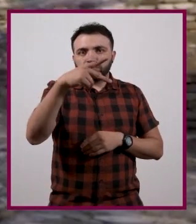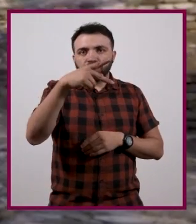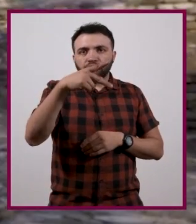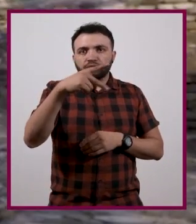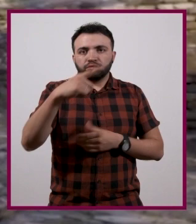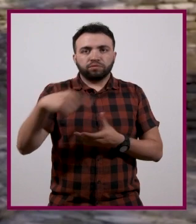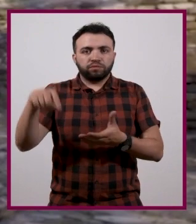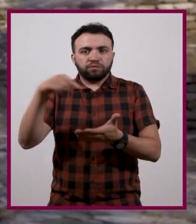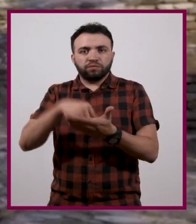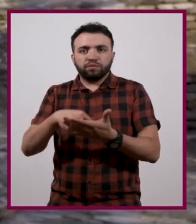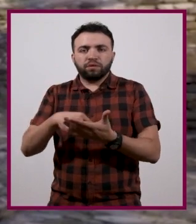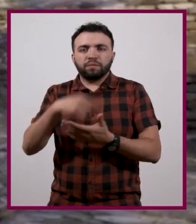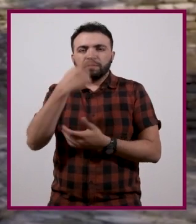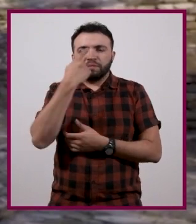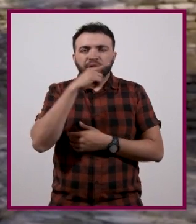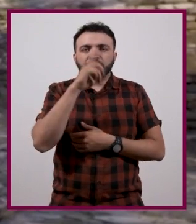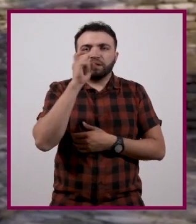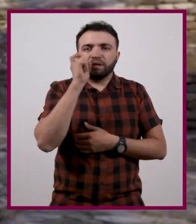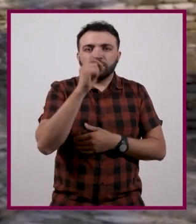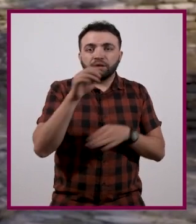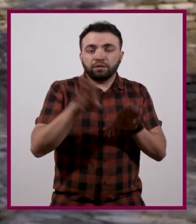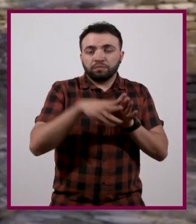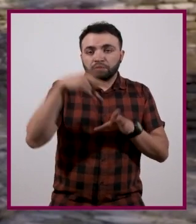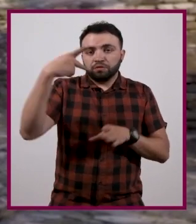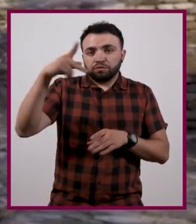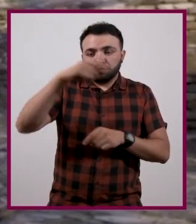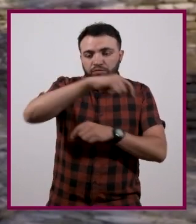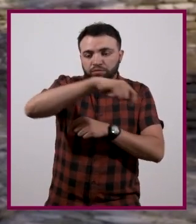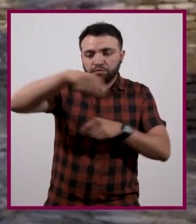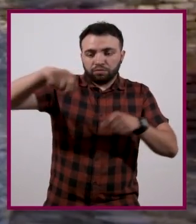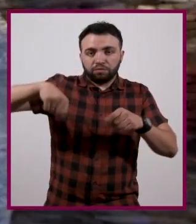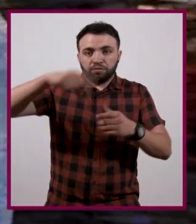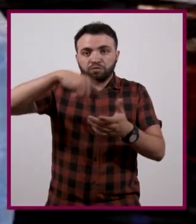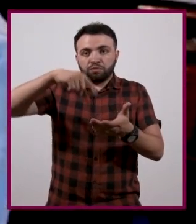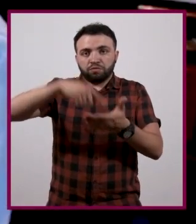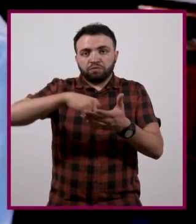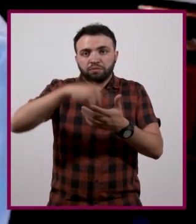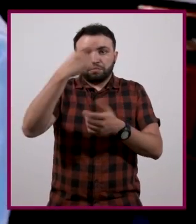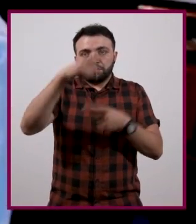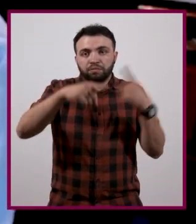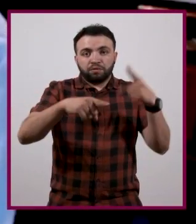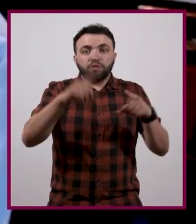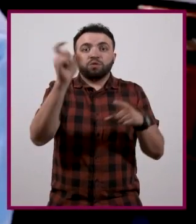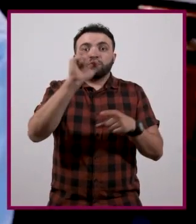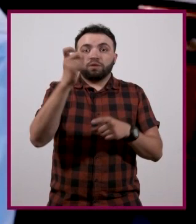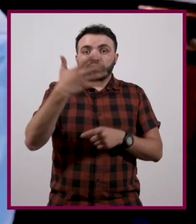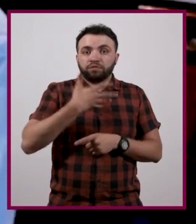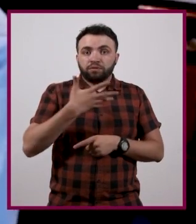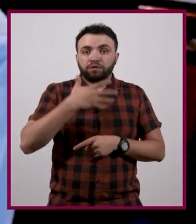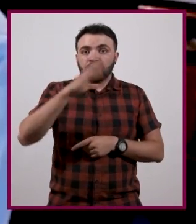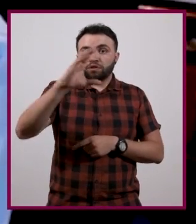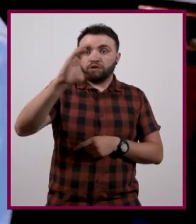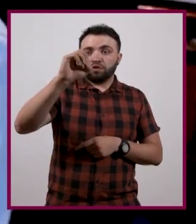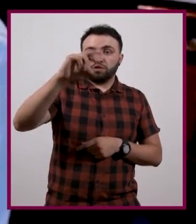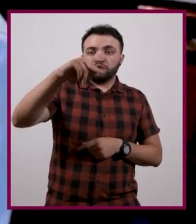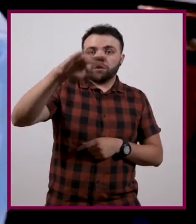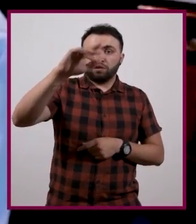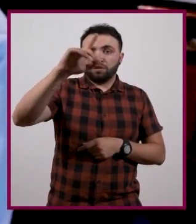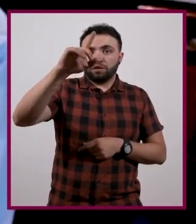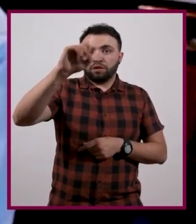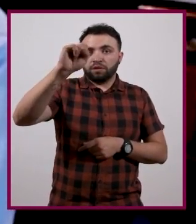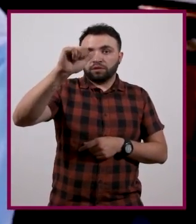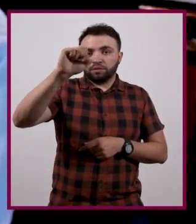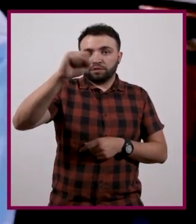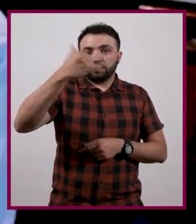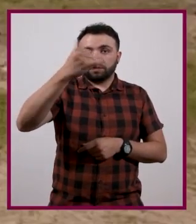Golfo en un elemento distintivo de la arquitectura local. Vamos, donde haya cornisas y nichos, hay el mundo